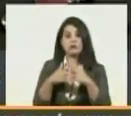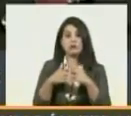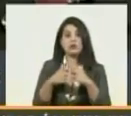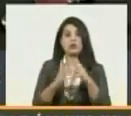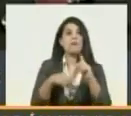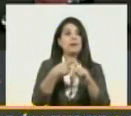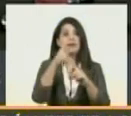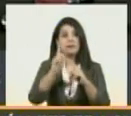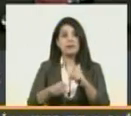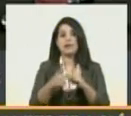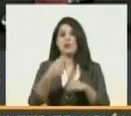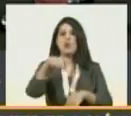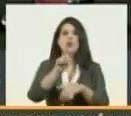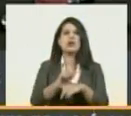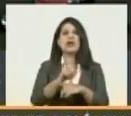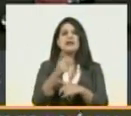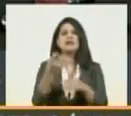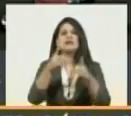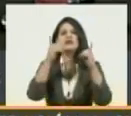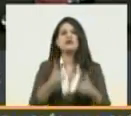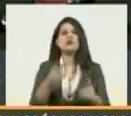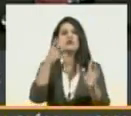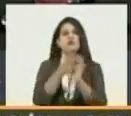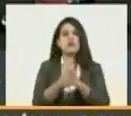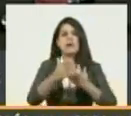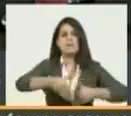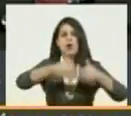solo y con una simple decisión de levantar el